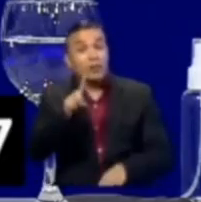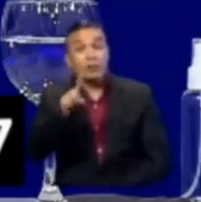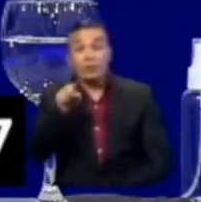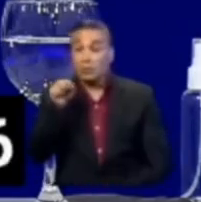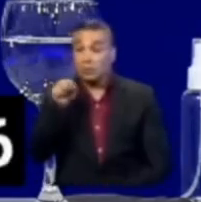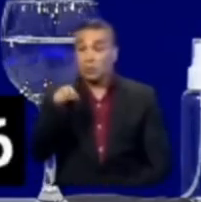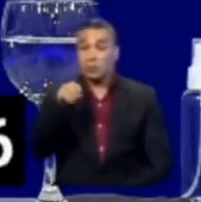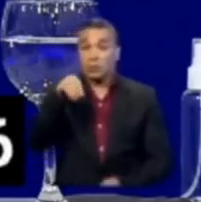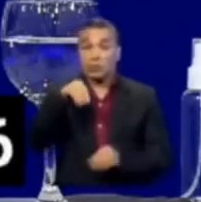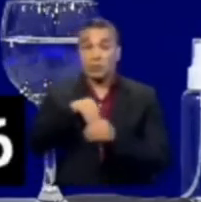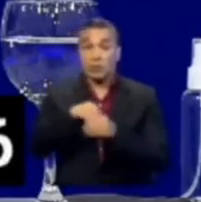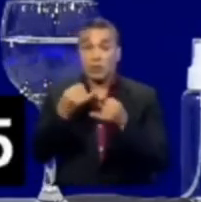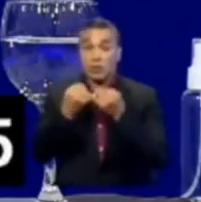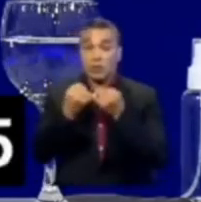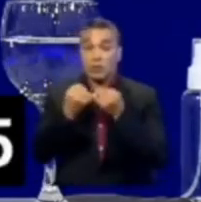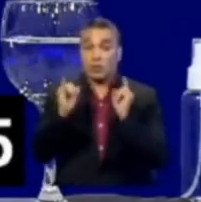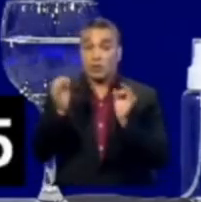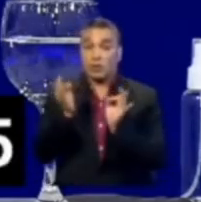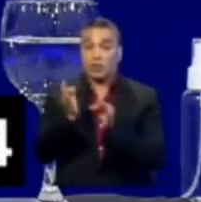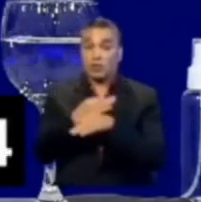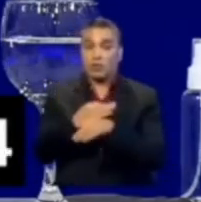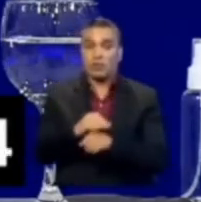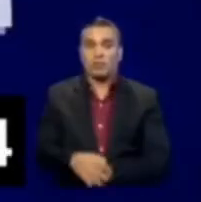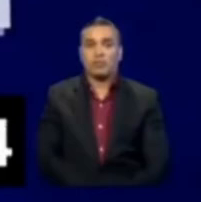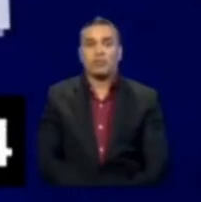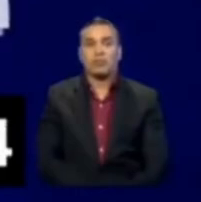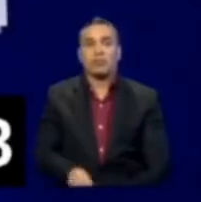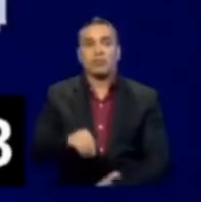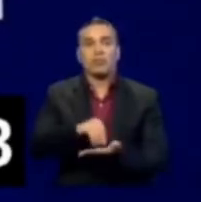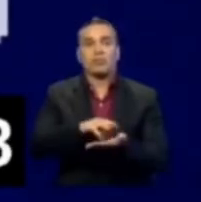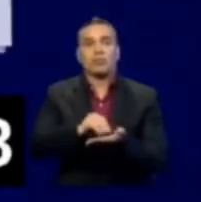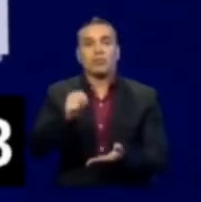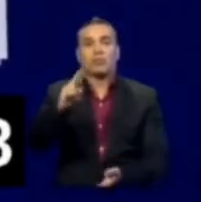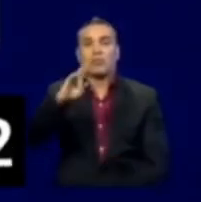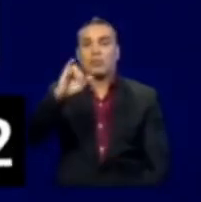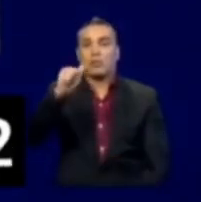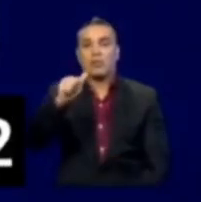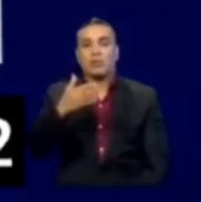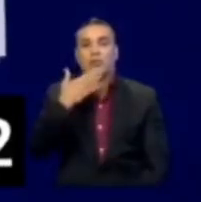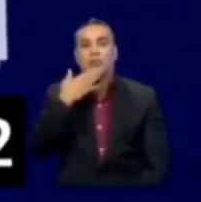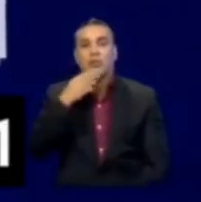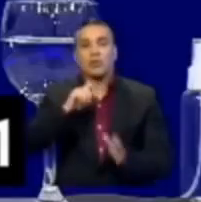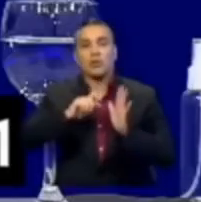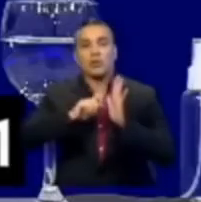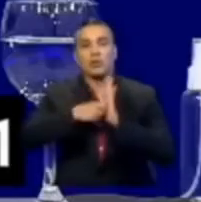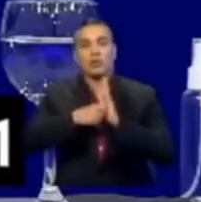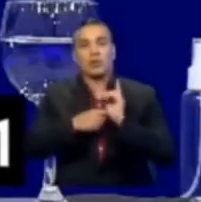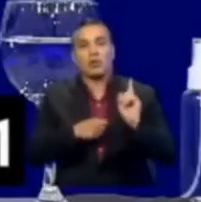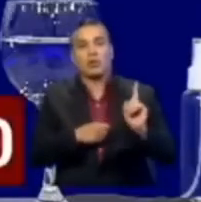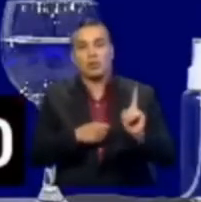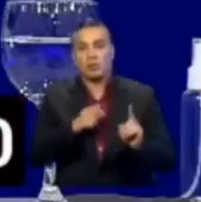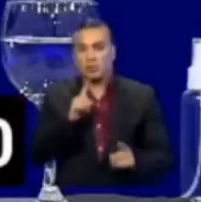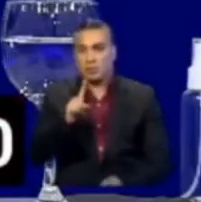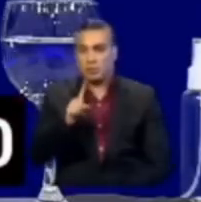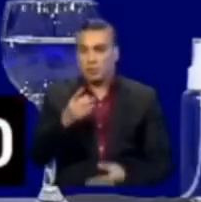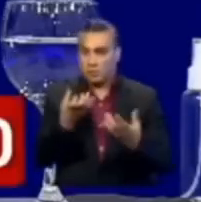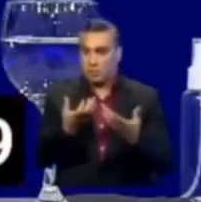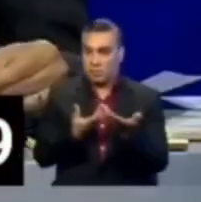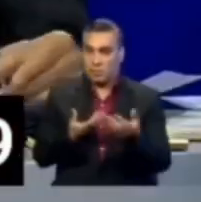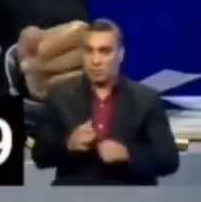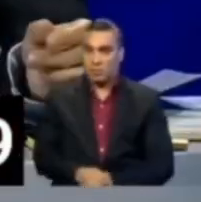usted, dentro de la independencia de funciones, quiere nominar a María Paula Romo como contralor. Eso es lo que quiere.